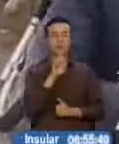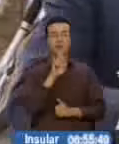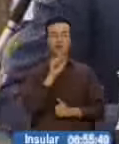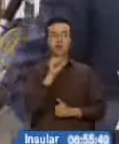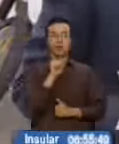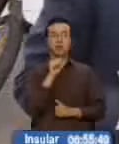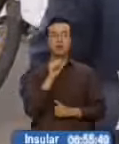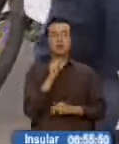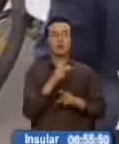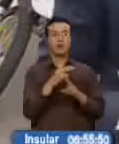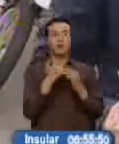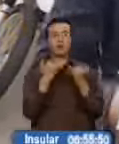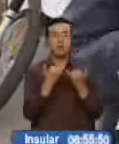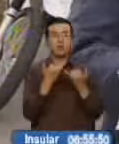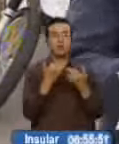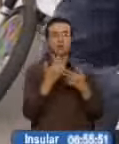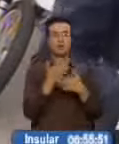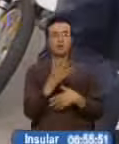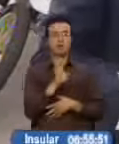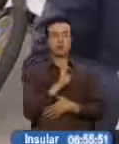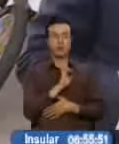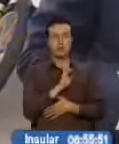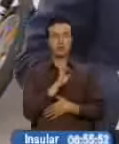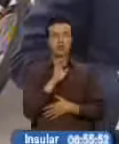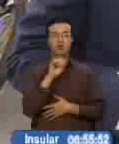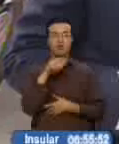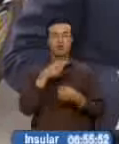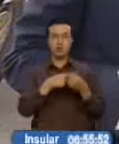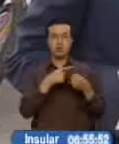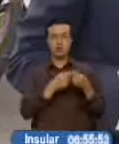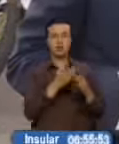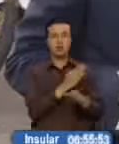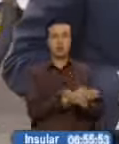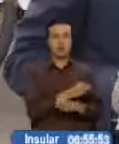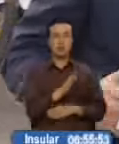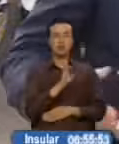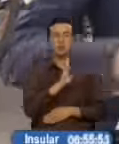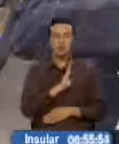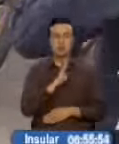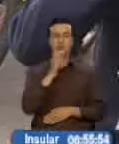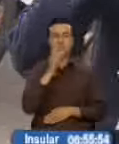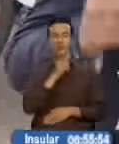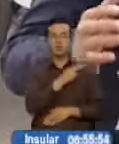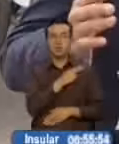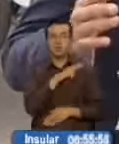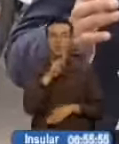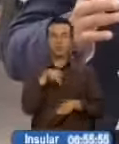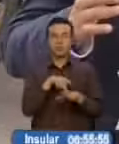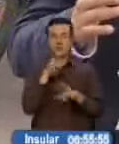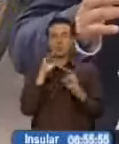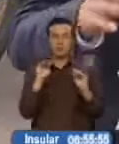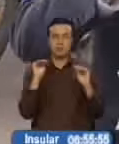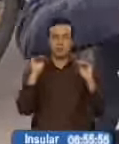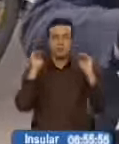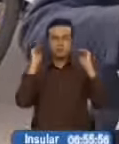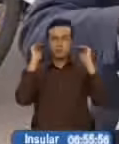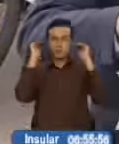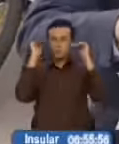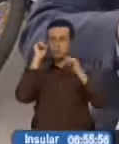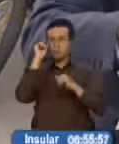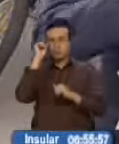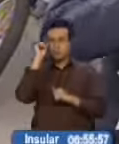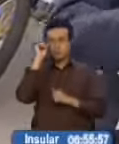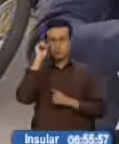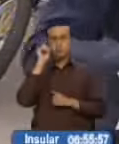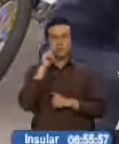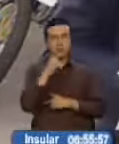es actual director técnico del Deportivo Quito. Estuvo también dirigiendo hace pocos días al técnico universitario, experto en ascensos. Esa es